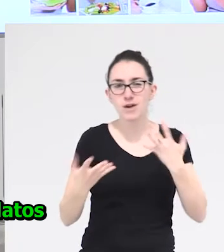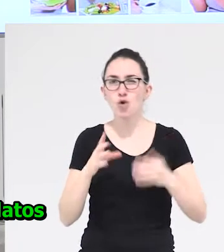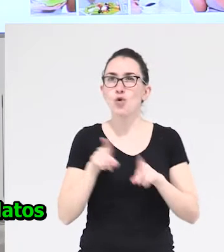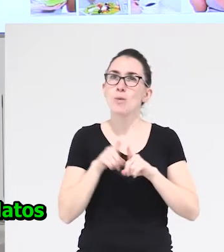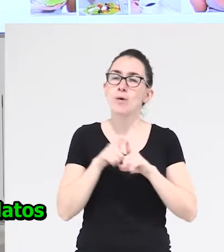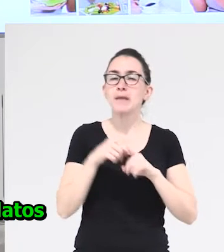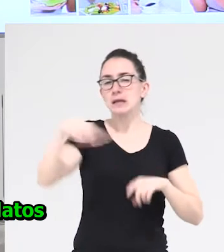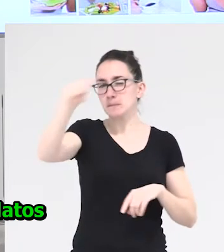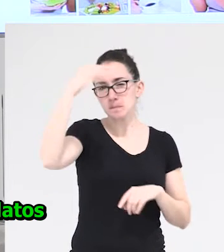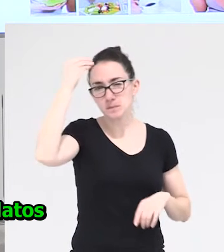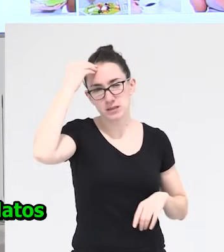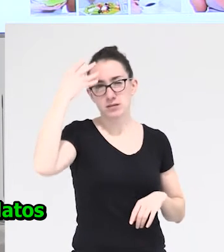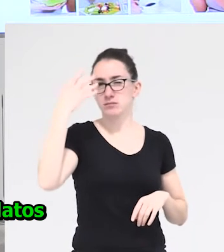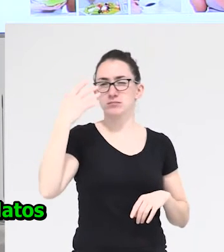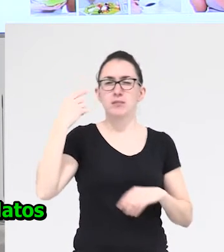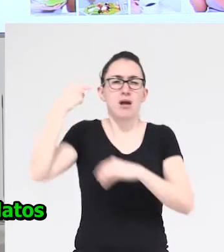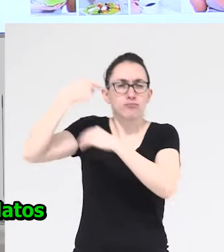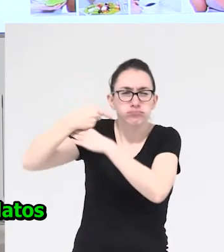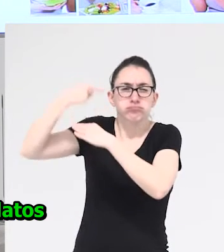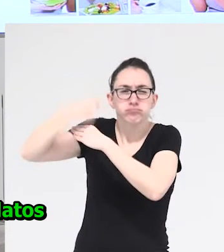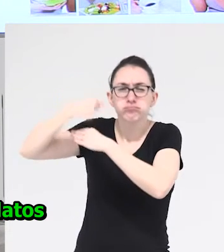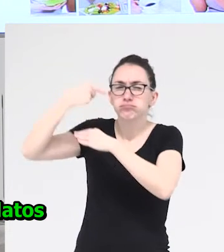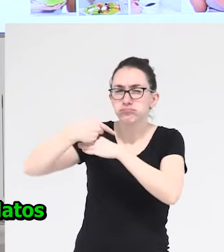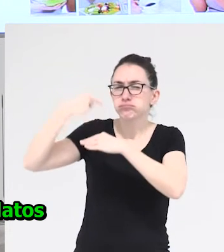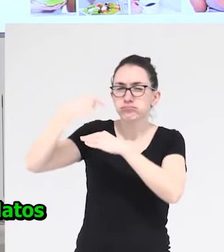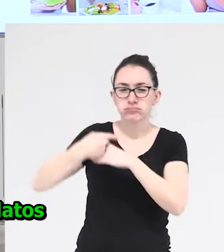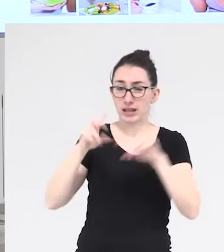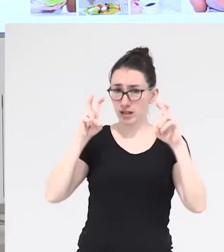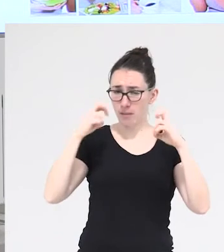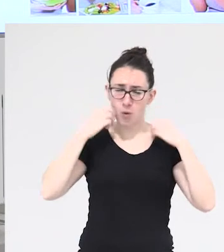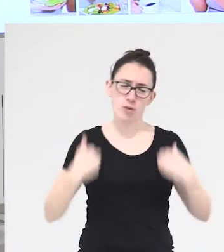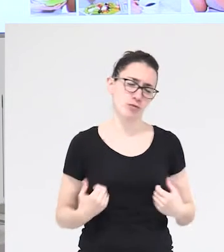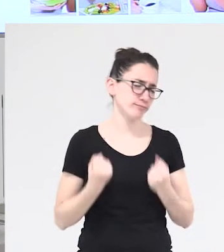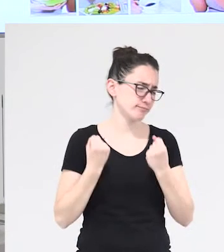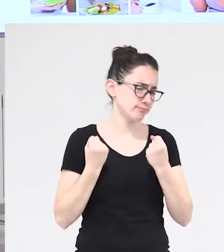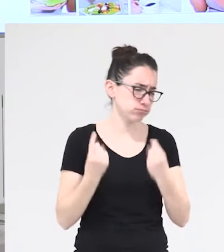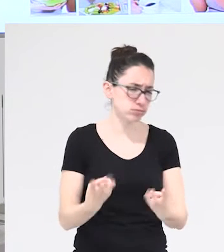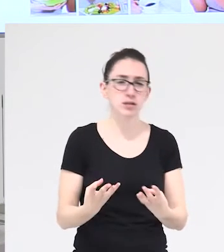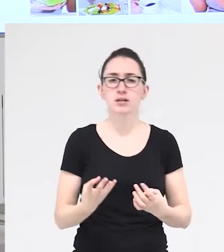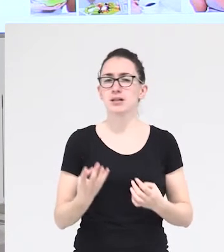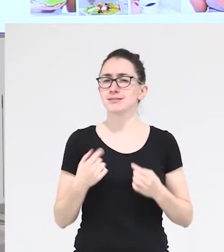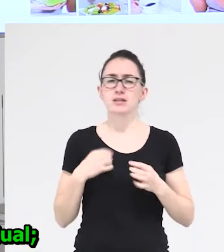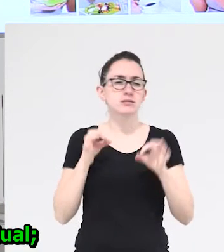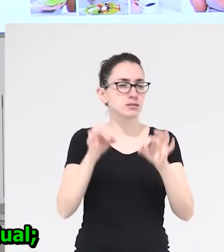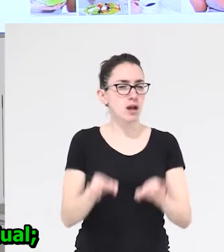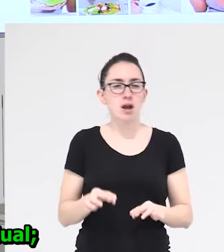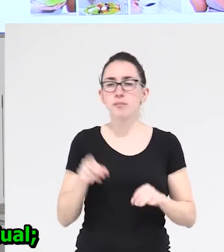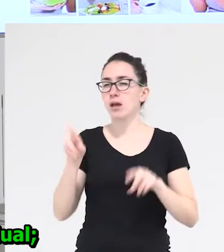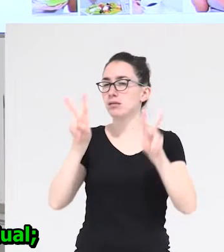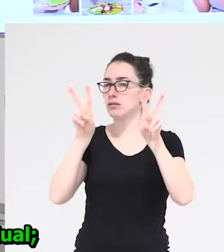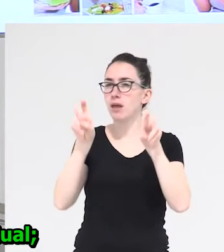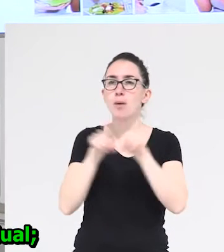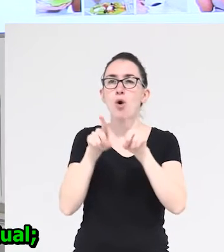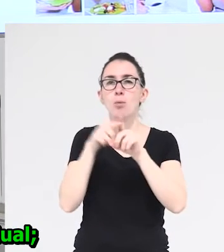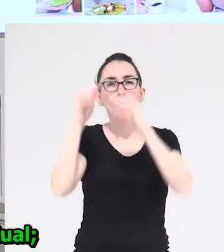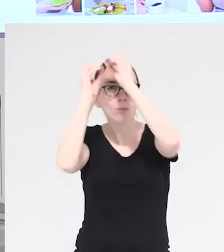piensen ustedes la cantidad de mandatos que recibimos sobre el cuerpo y que siempre van por ahí, ¿no? Van por una salvación